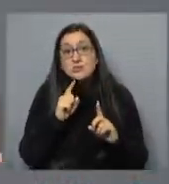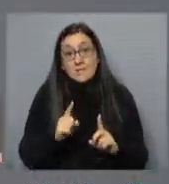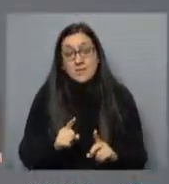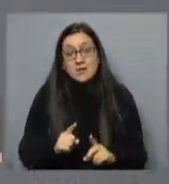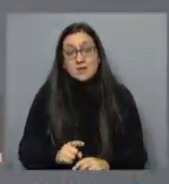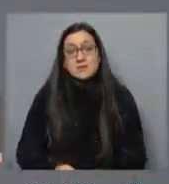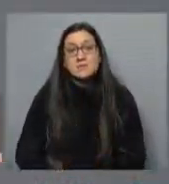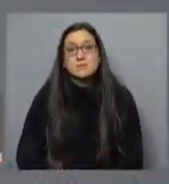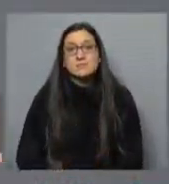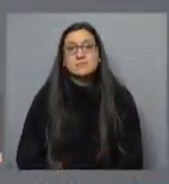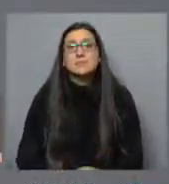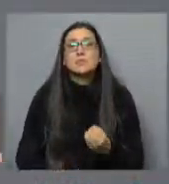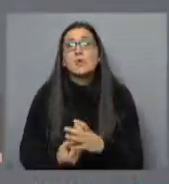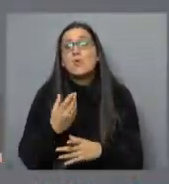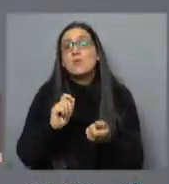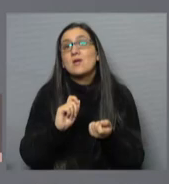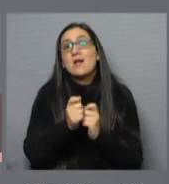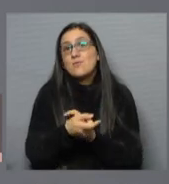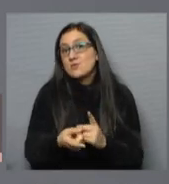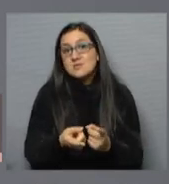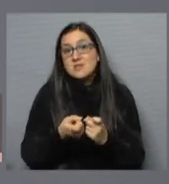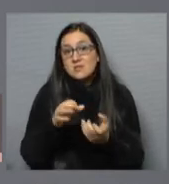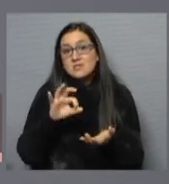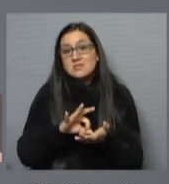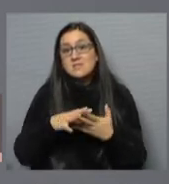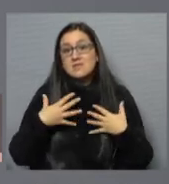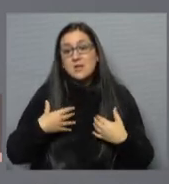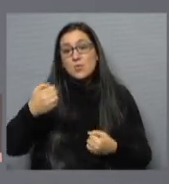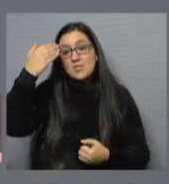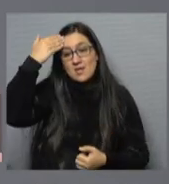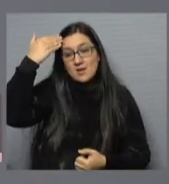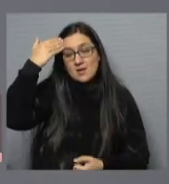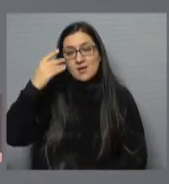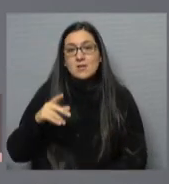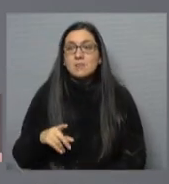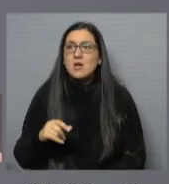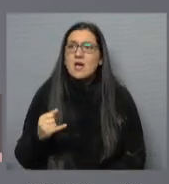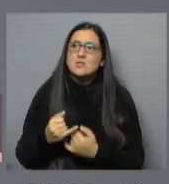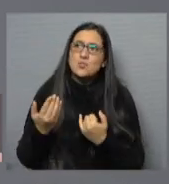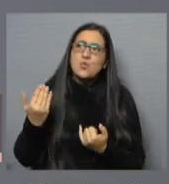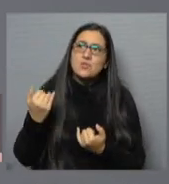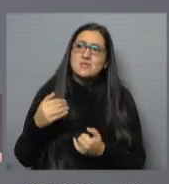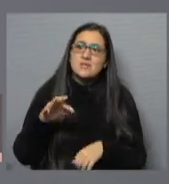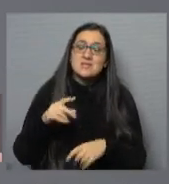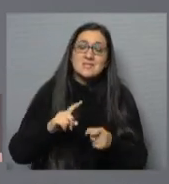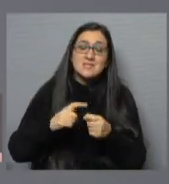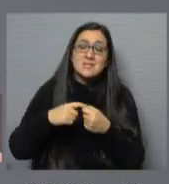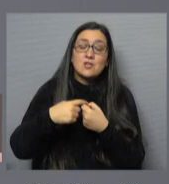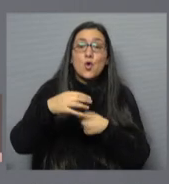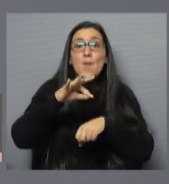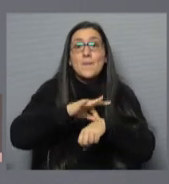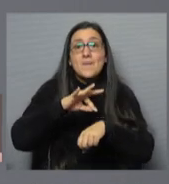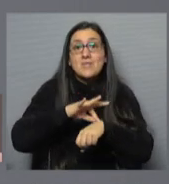emblema del nuevo cambio necesario del sistema de salud mental. Pero el otro día el Sindicato Médico del